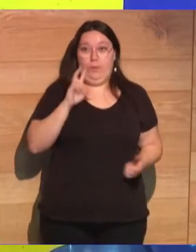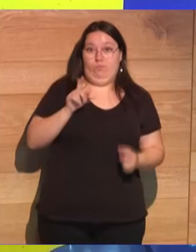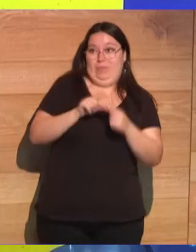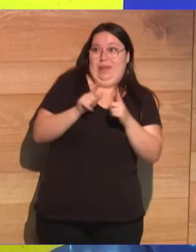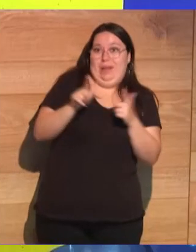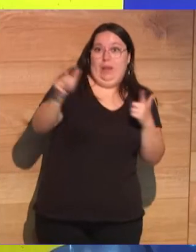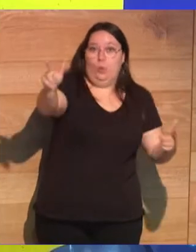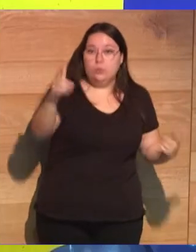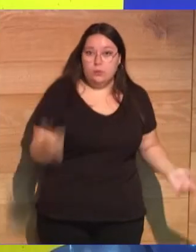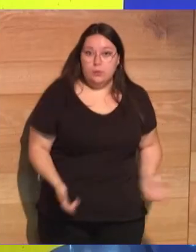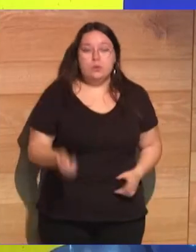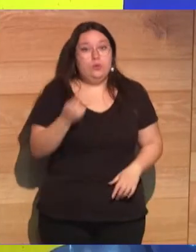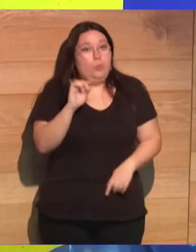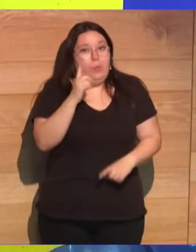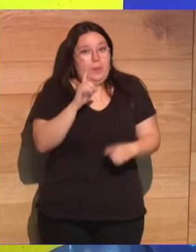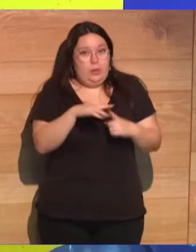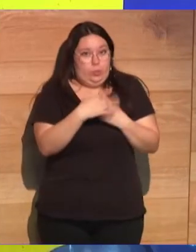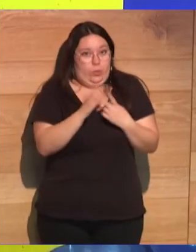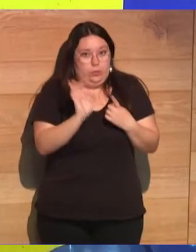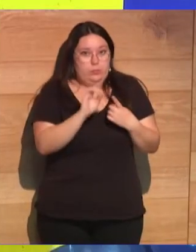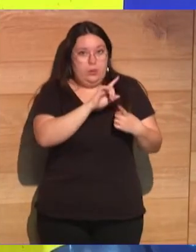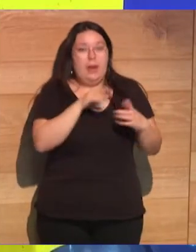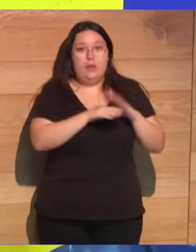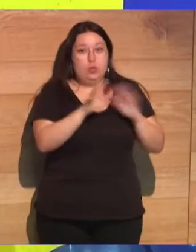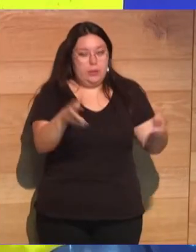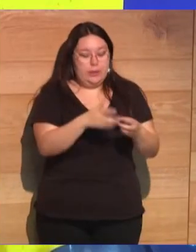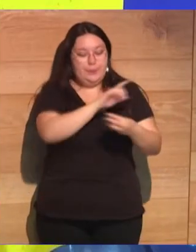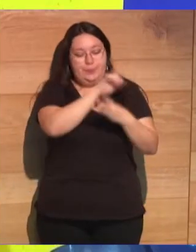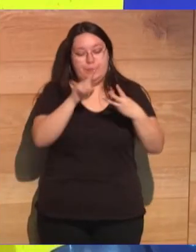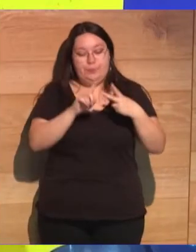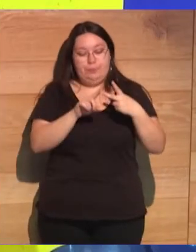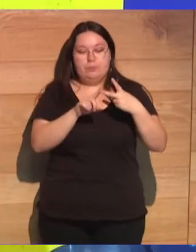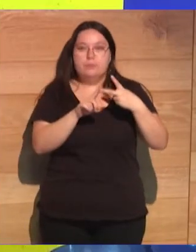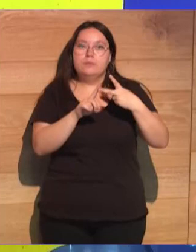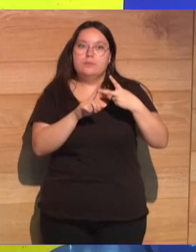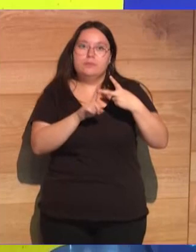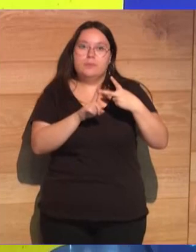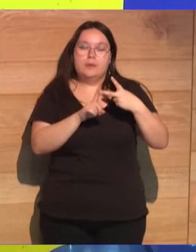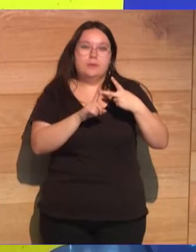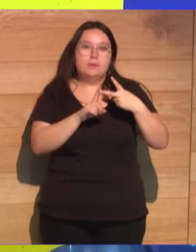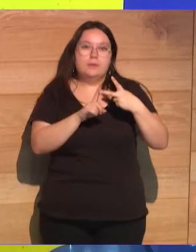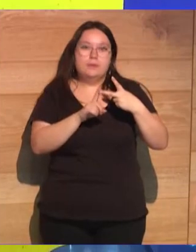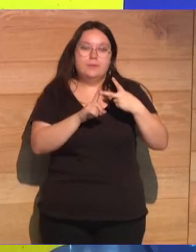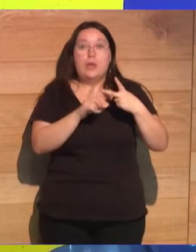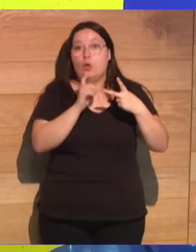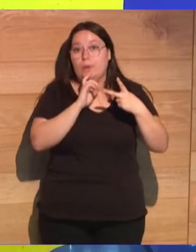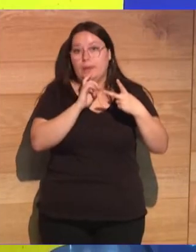el primer ingrediente, el acceso a Internet. El segundo ingrediente, la complejidad.